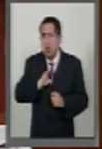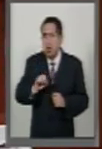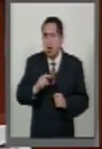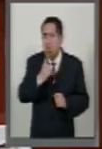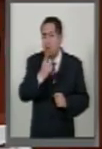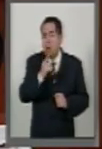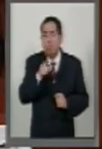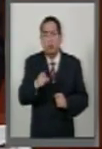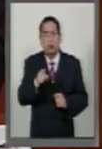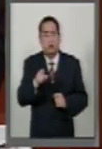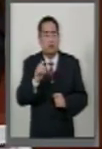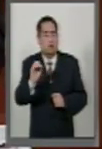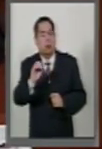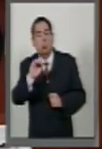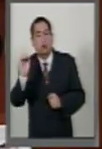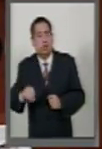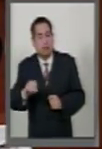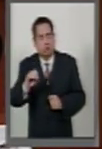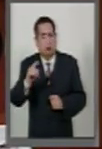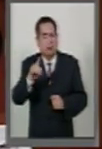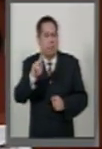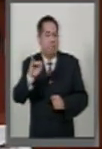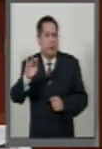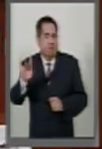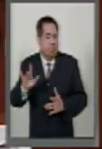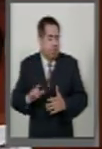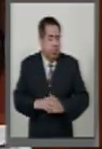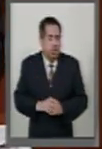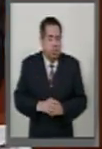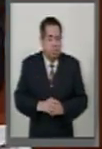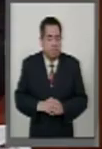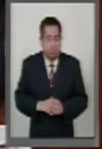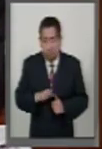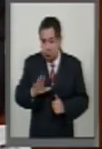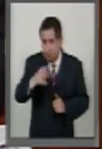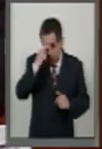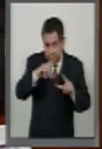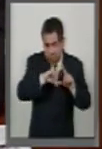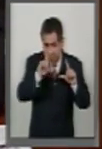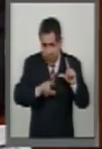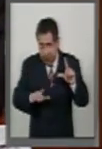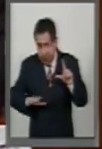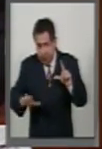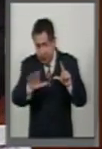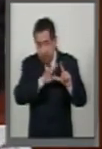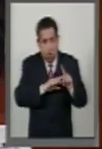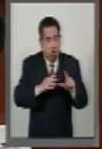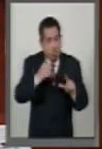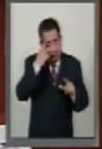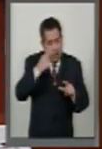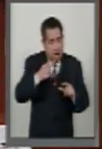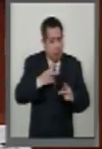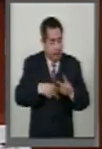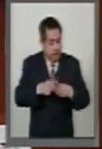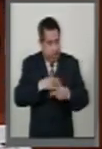del PIB nacional. Es importante que en México la producción alimentaria